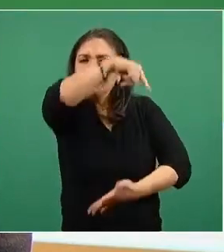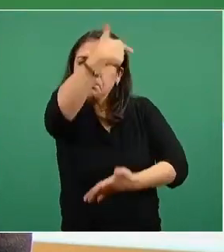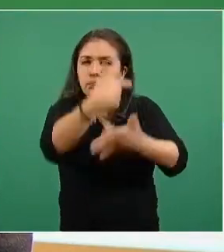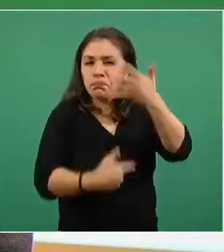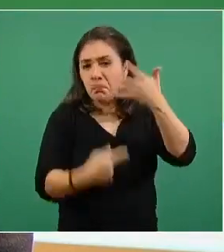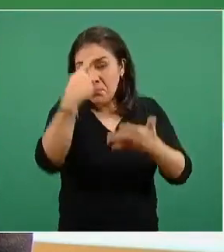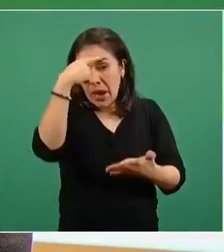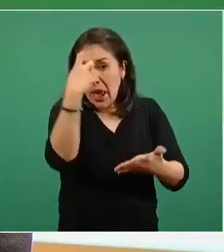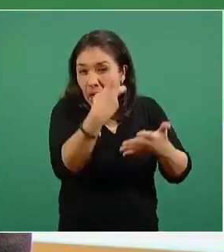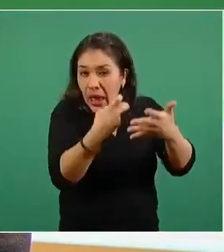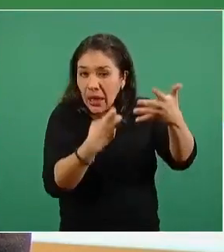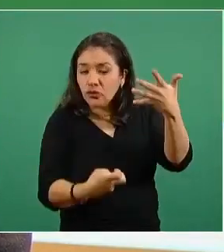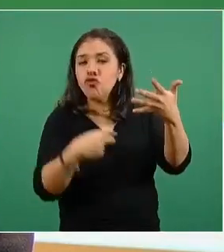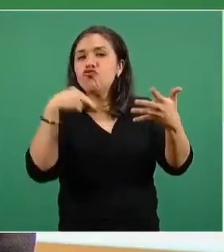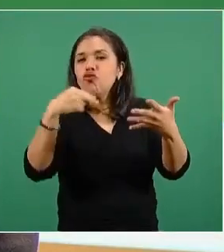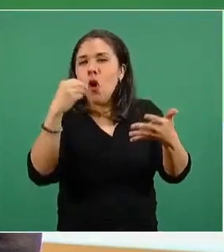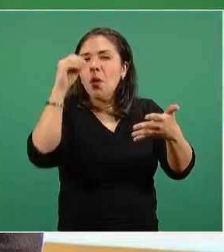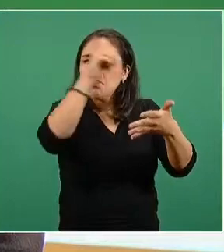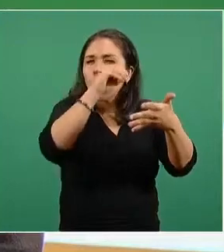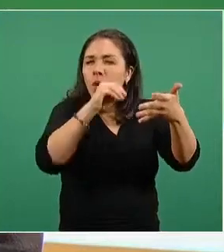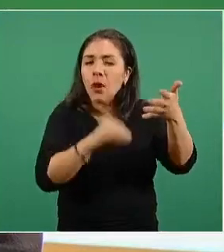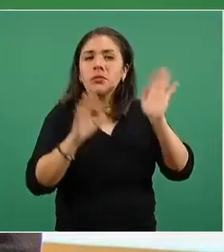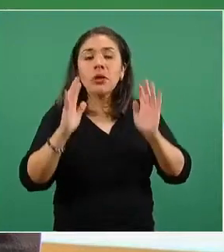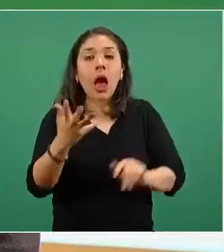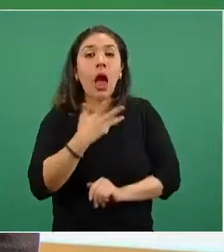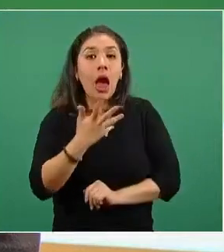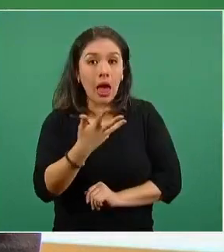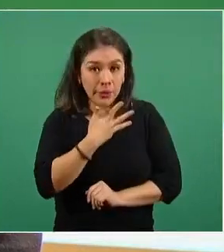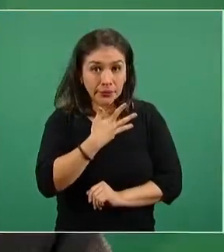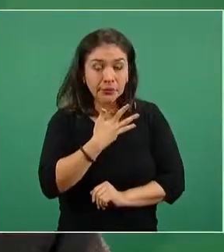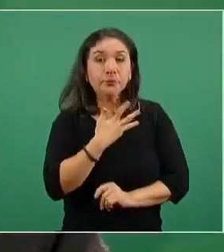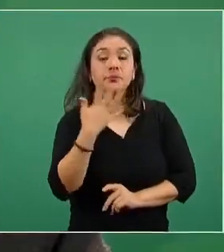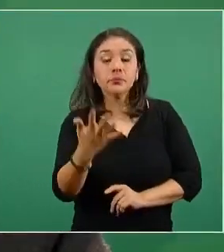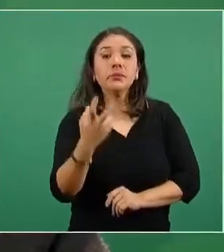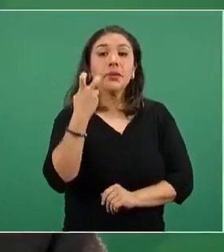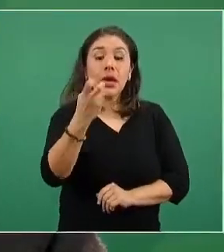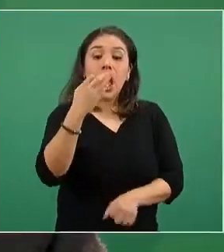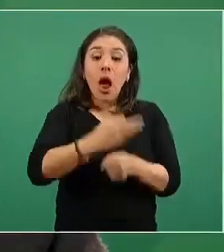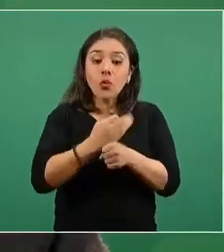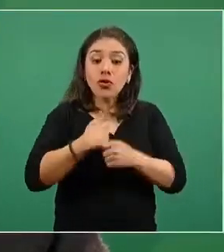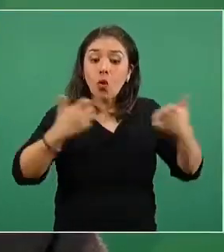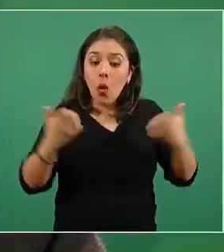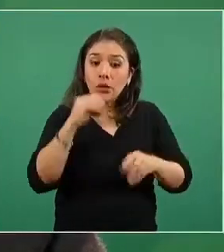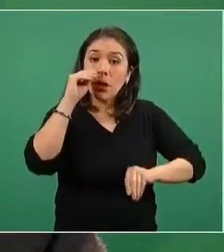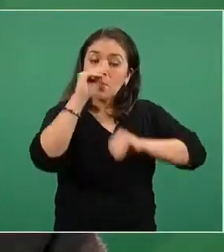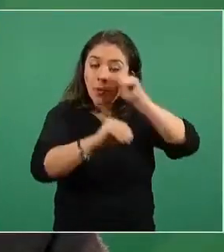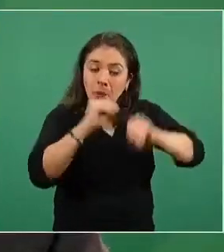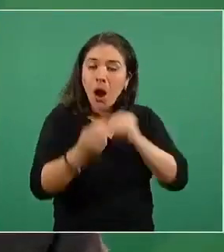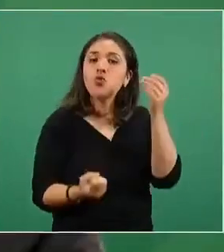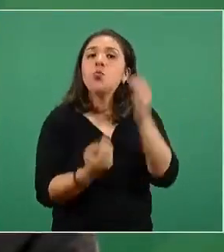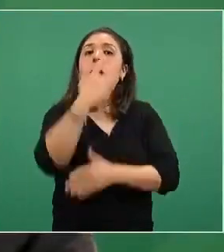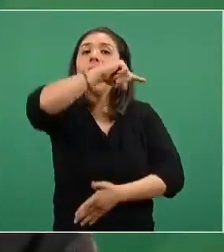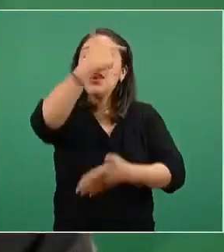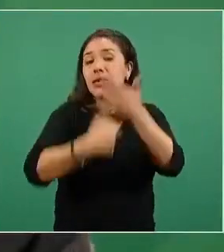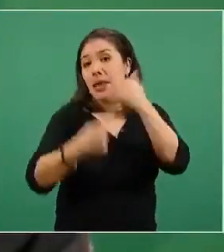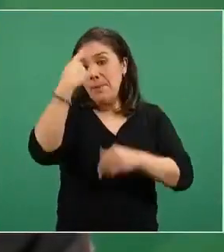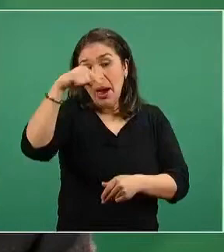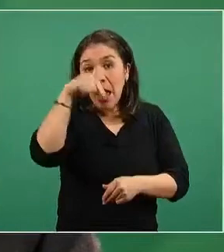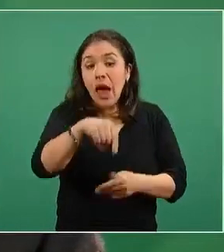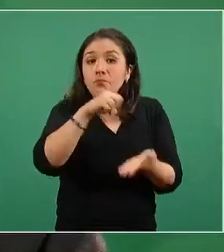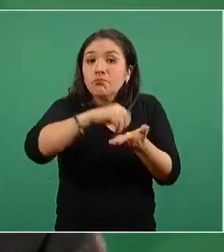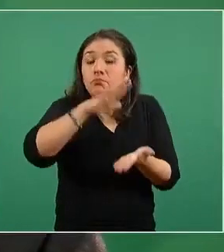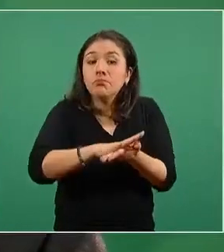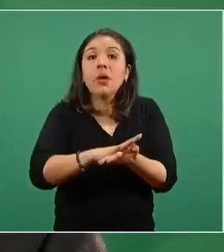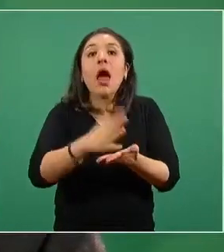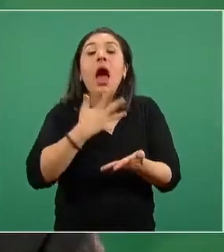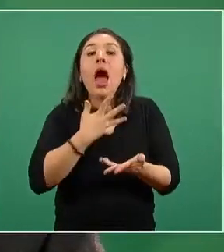en los censos. Y estamos integrando los censos para tenerlos precargados en